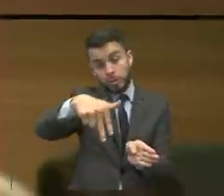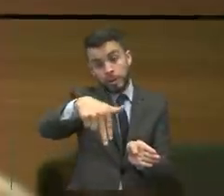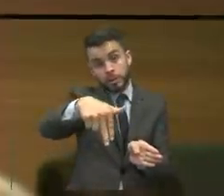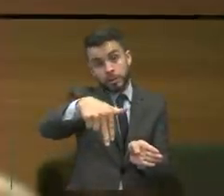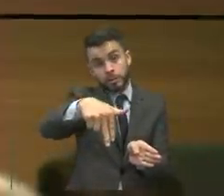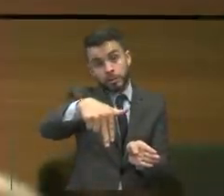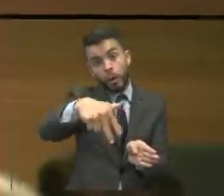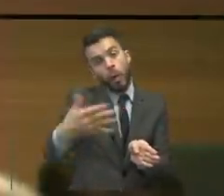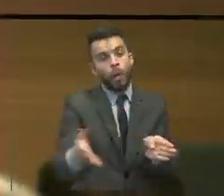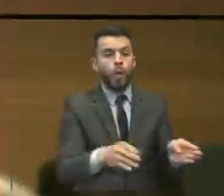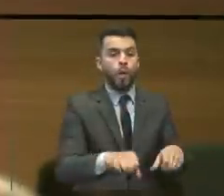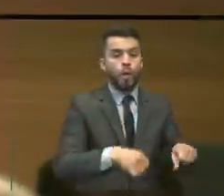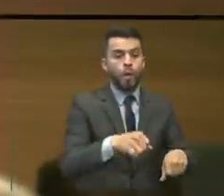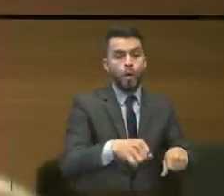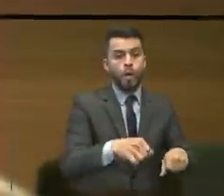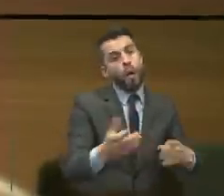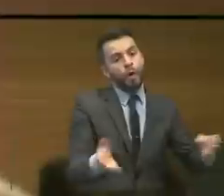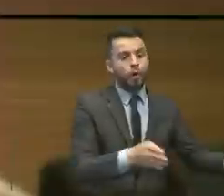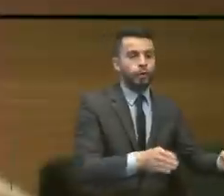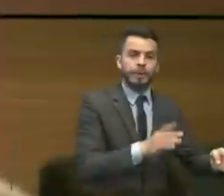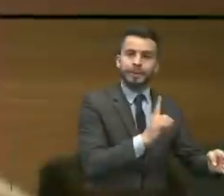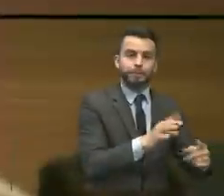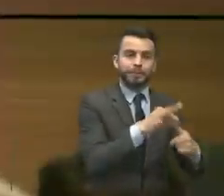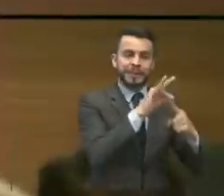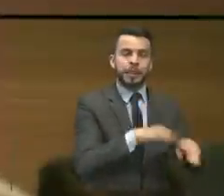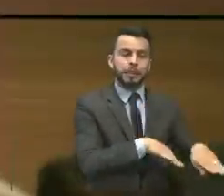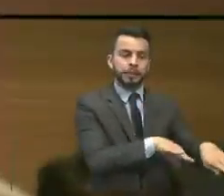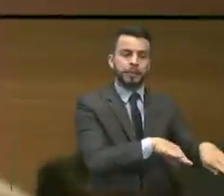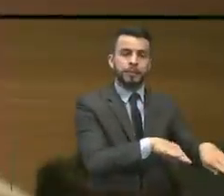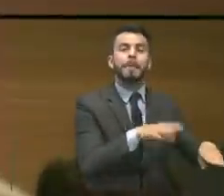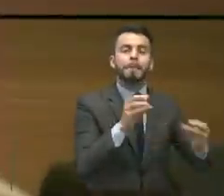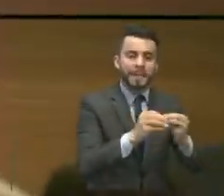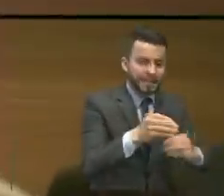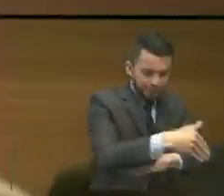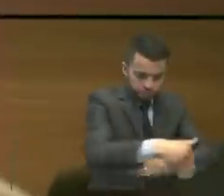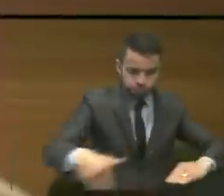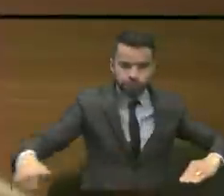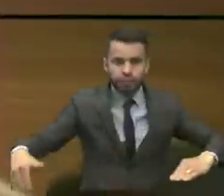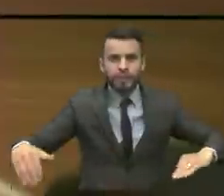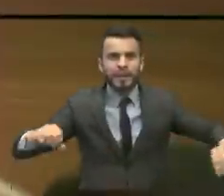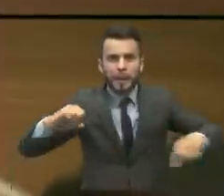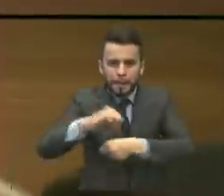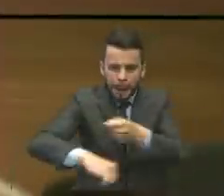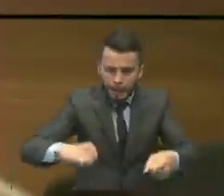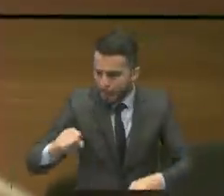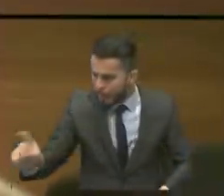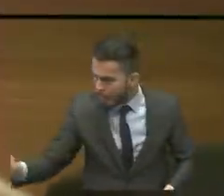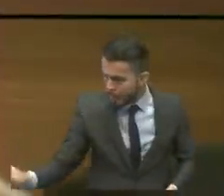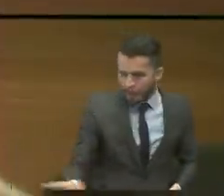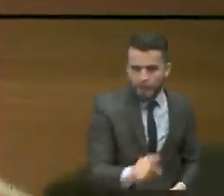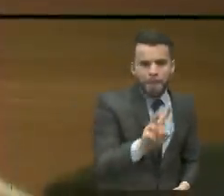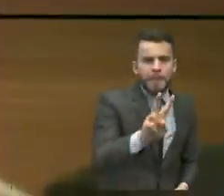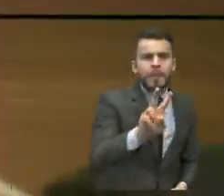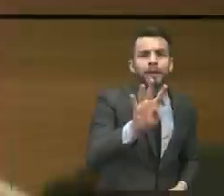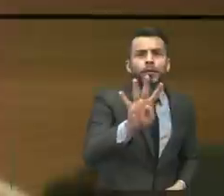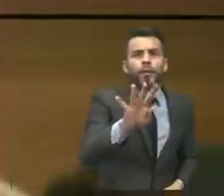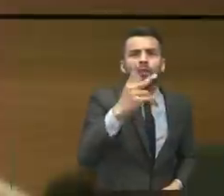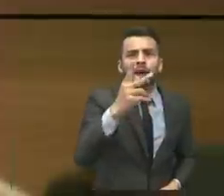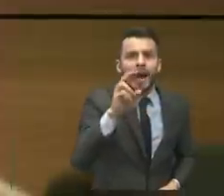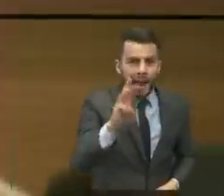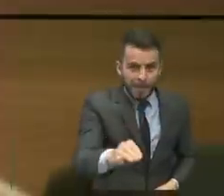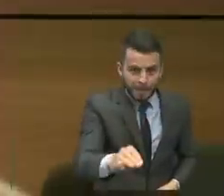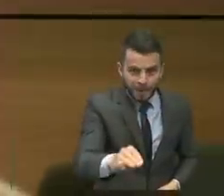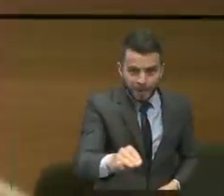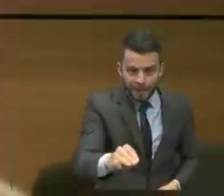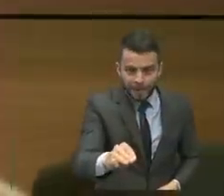exclusivo. 24 kilómetros de ciclocarril va a haber desde la calle primera hasta la calle 200, exclusivos, segregados,